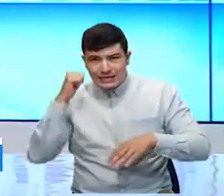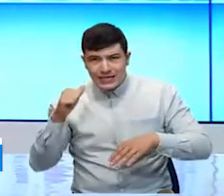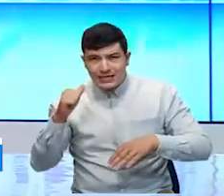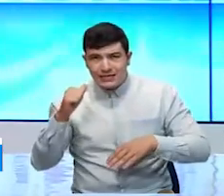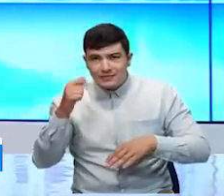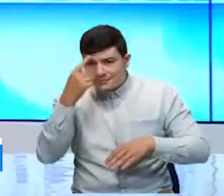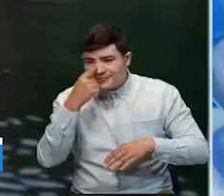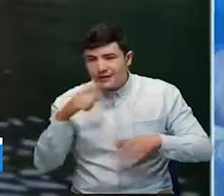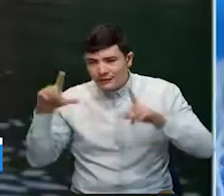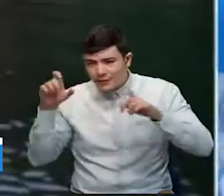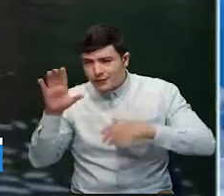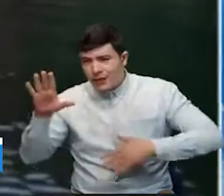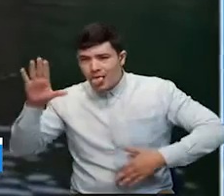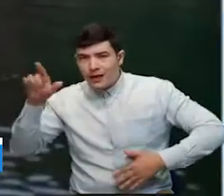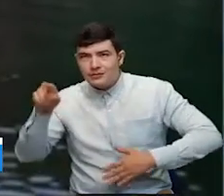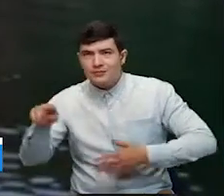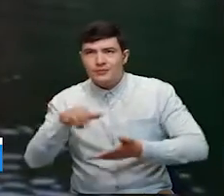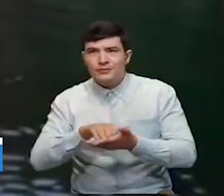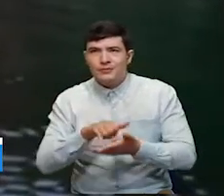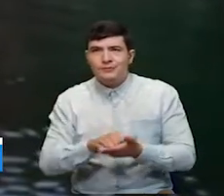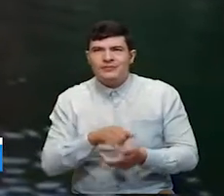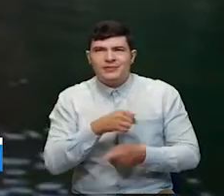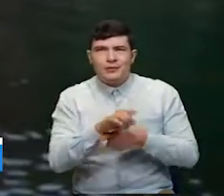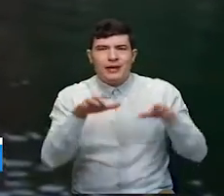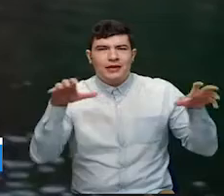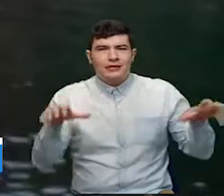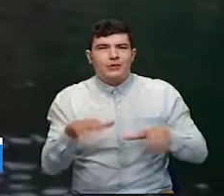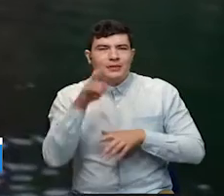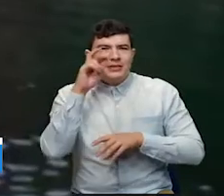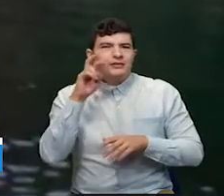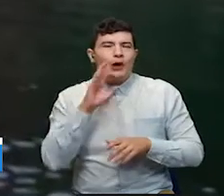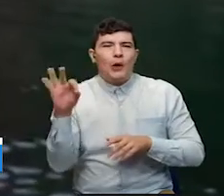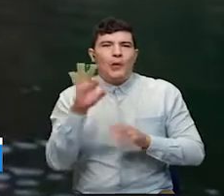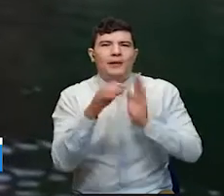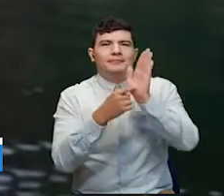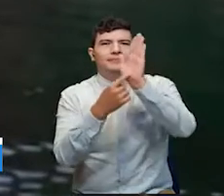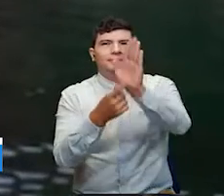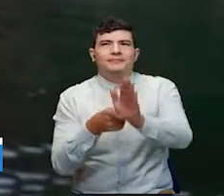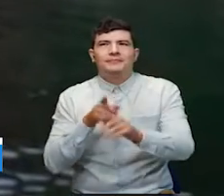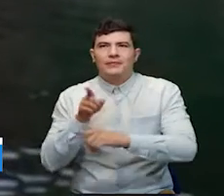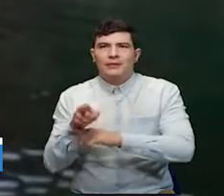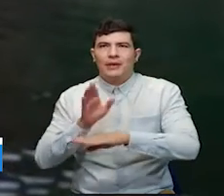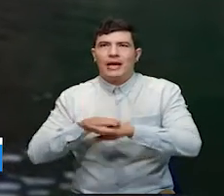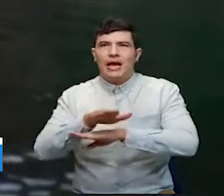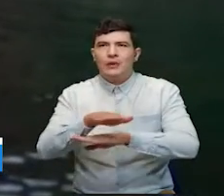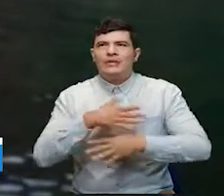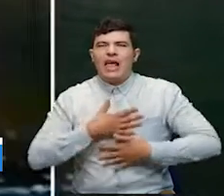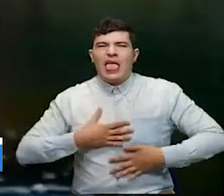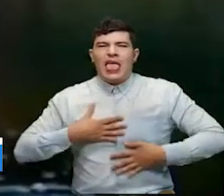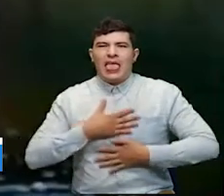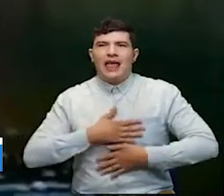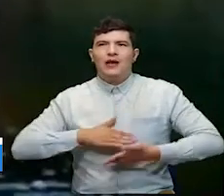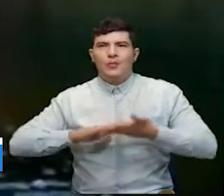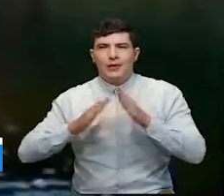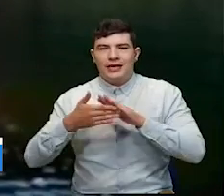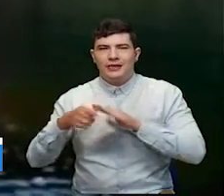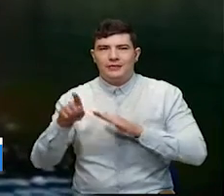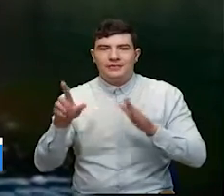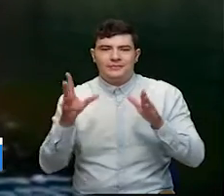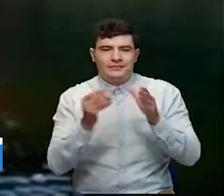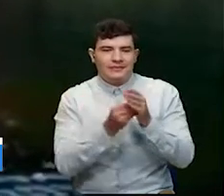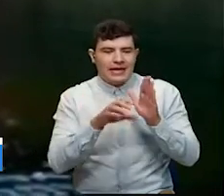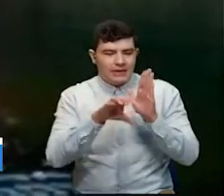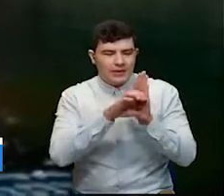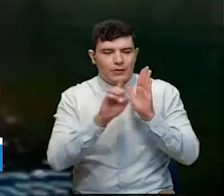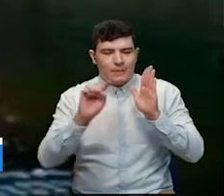Santurbán. Un comparendo por actos sexuales o de exhibicionismo que generan molestia a la comunidad, contemplado en el capítulo